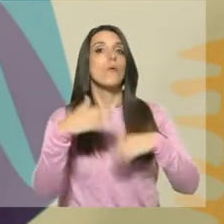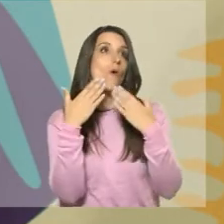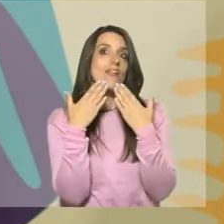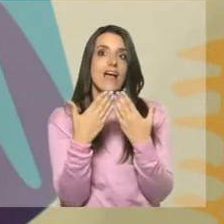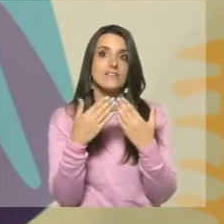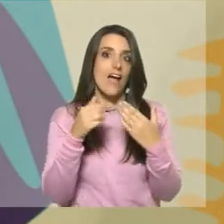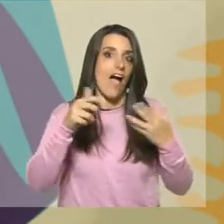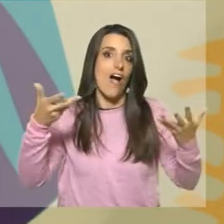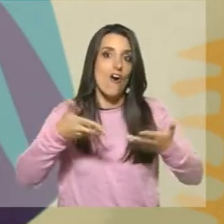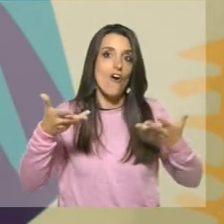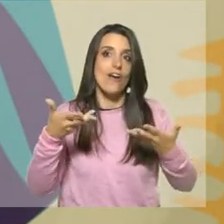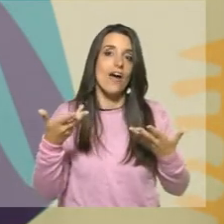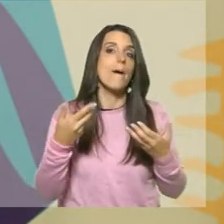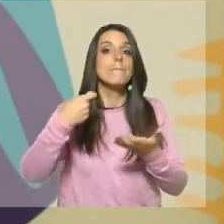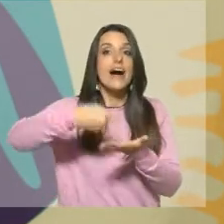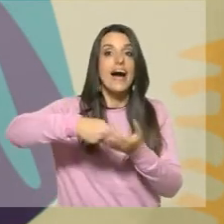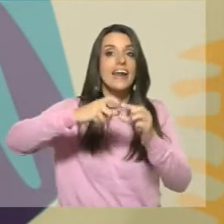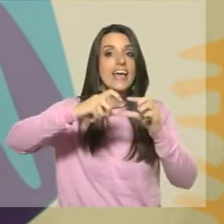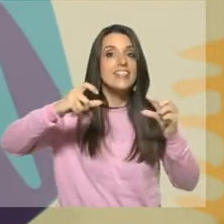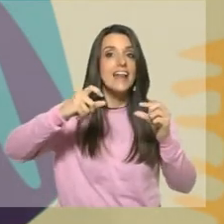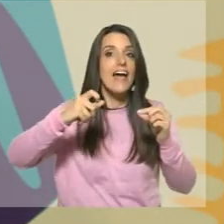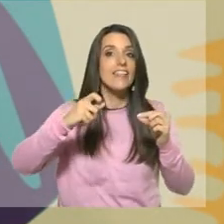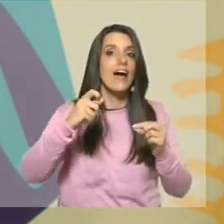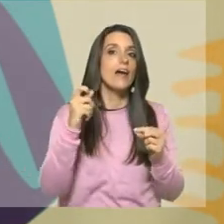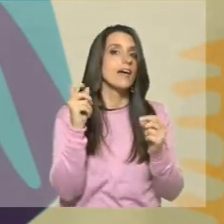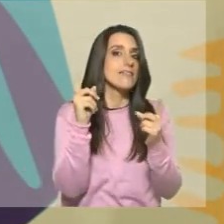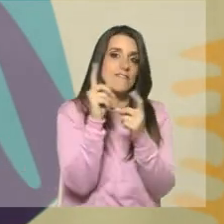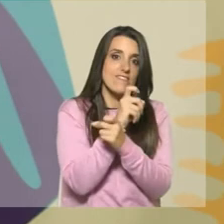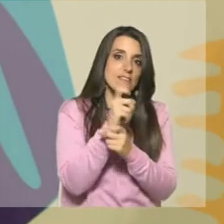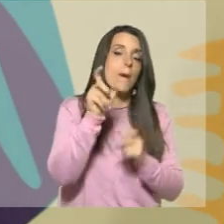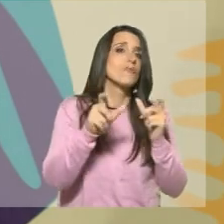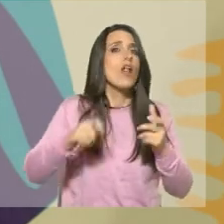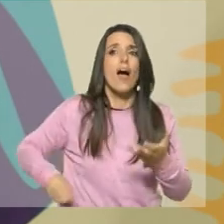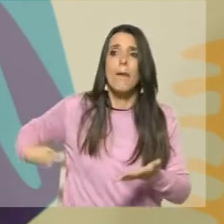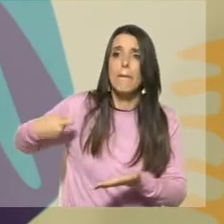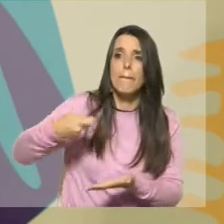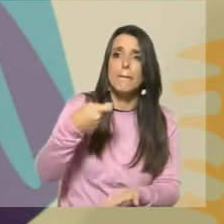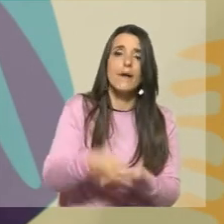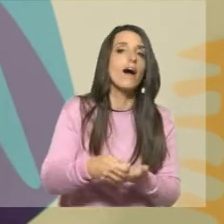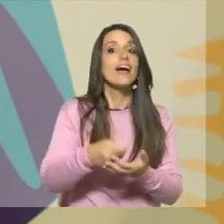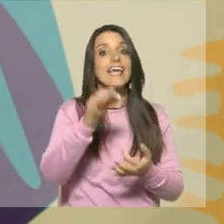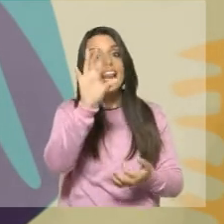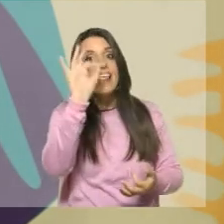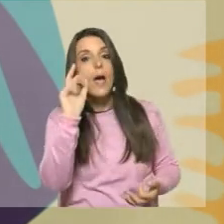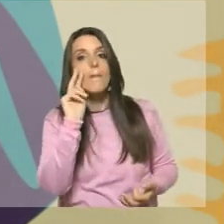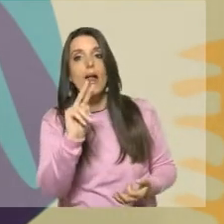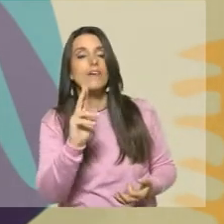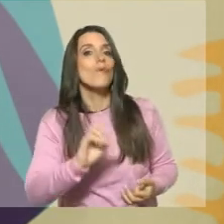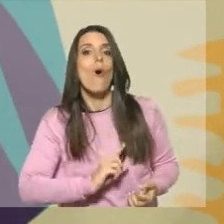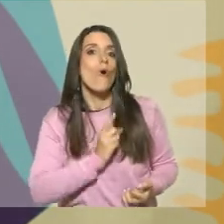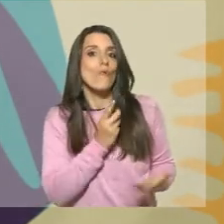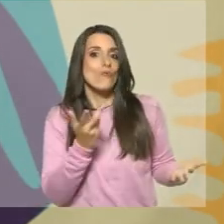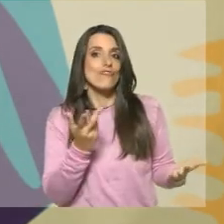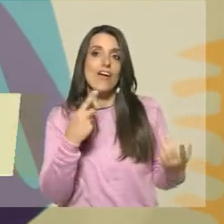hoy, pagar una entrada sabemos que cuesta un montón, que a la gente le cuesta, y que te elijan es un honor, es un placer,